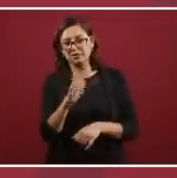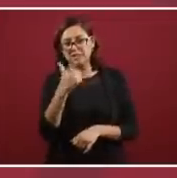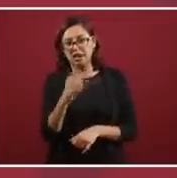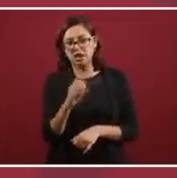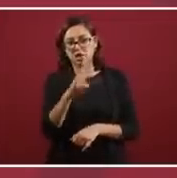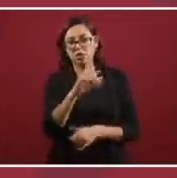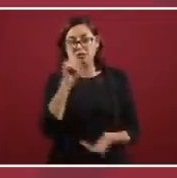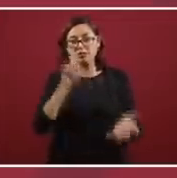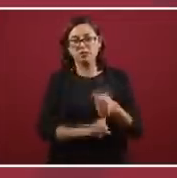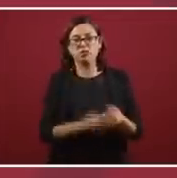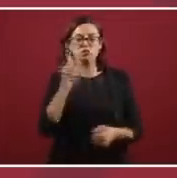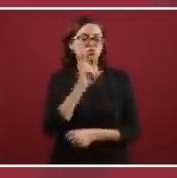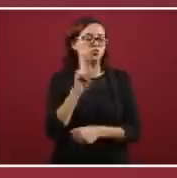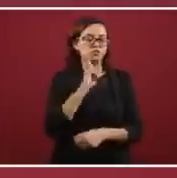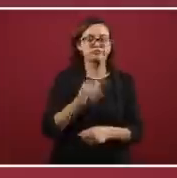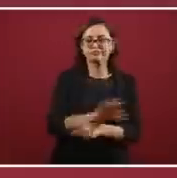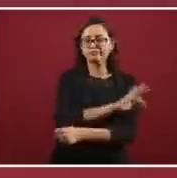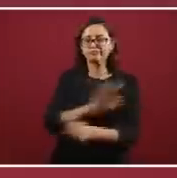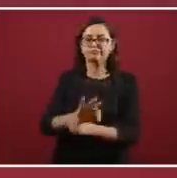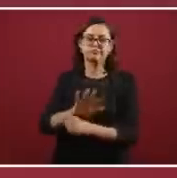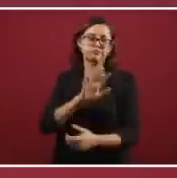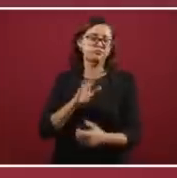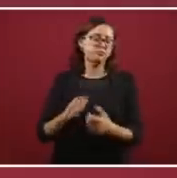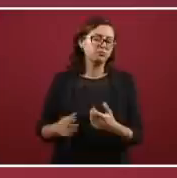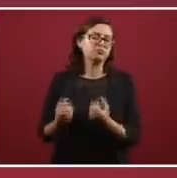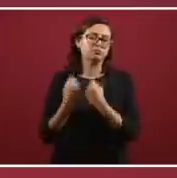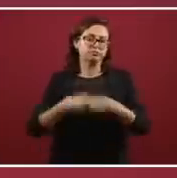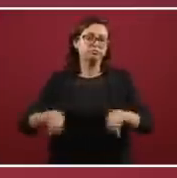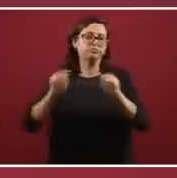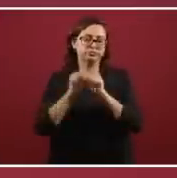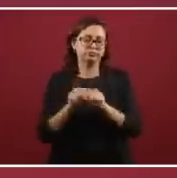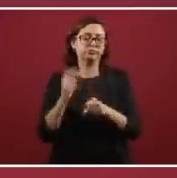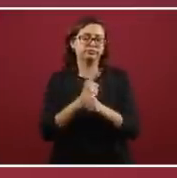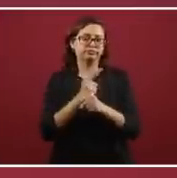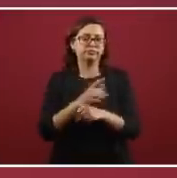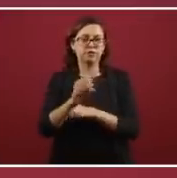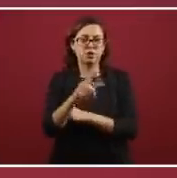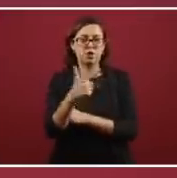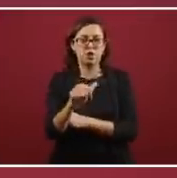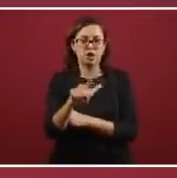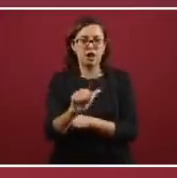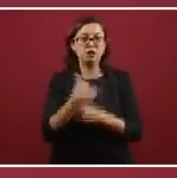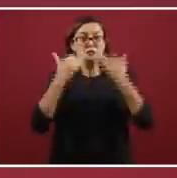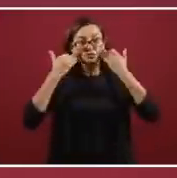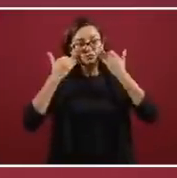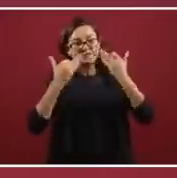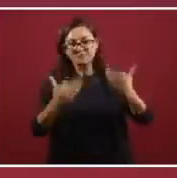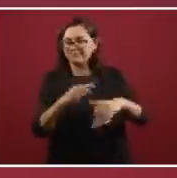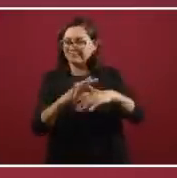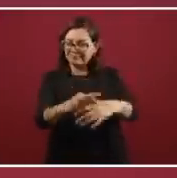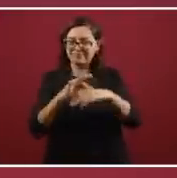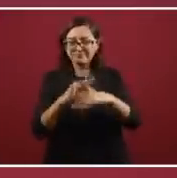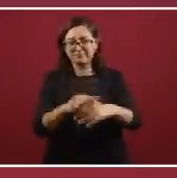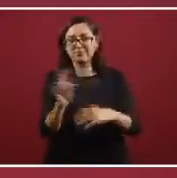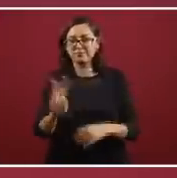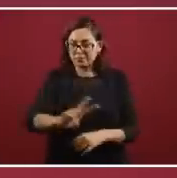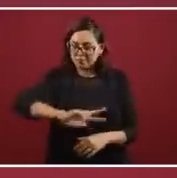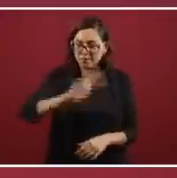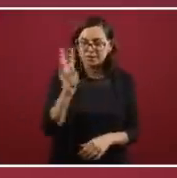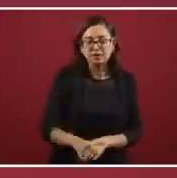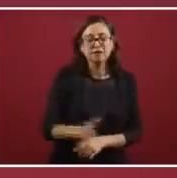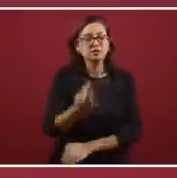en la Secretaría de Gobernación, que es la licenciada Olga Sánchez Cordero. Me consta, y